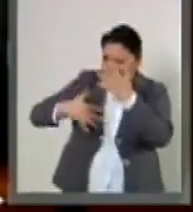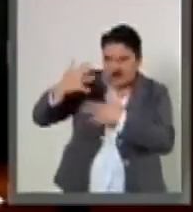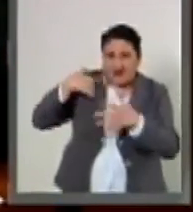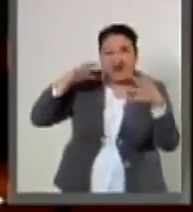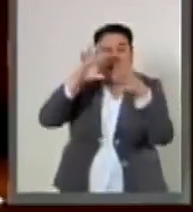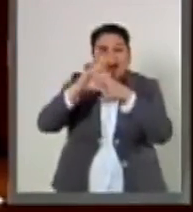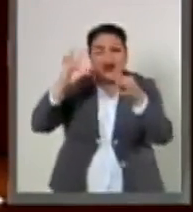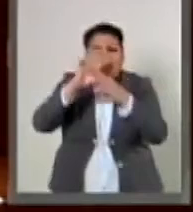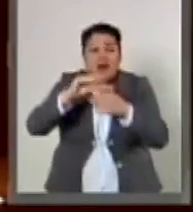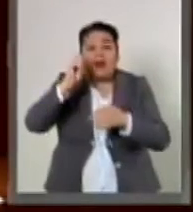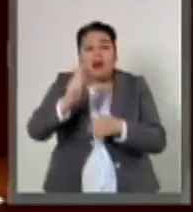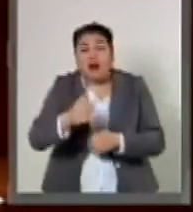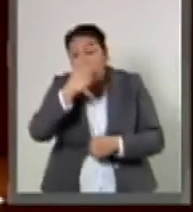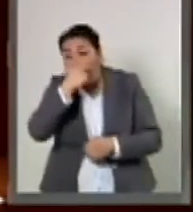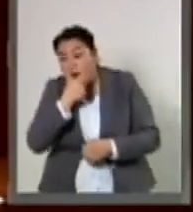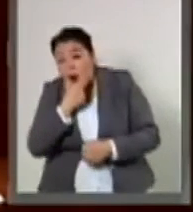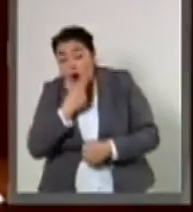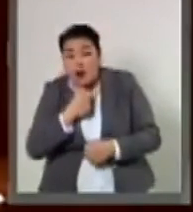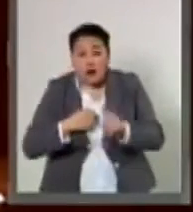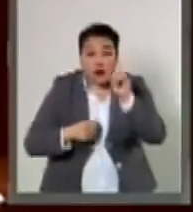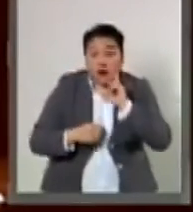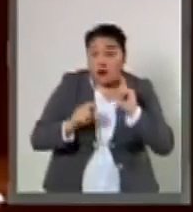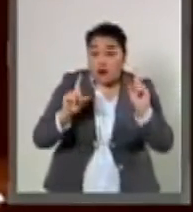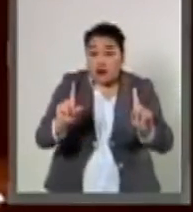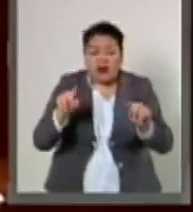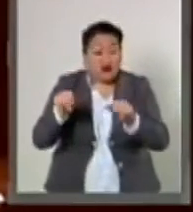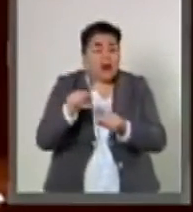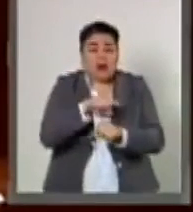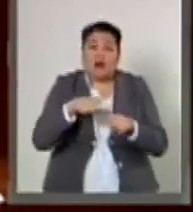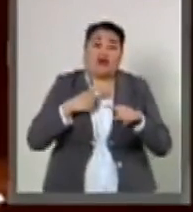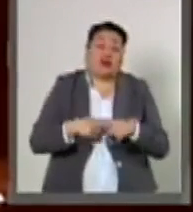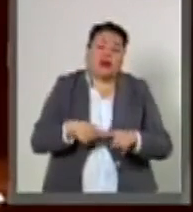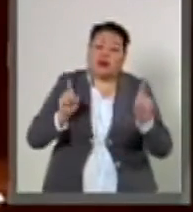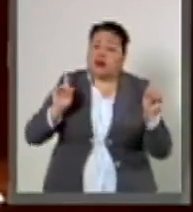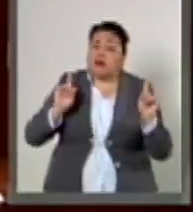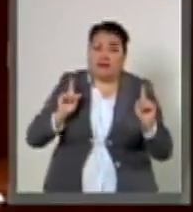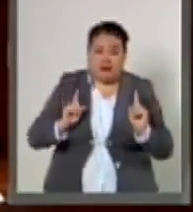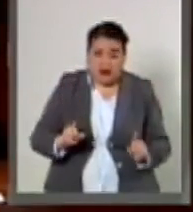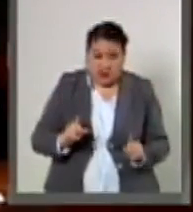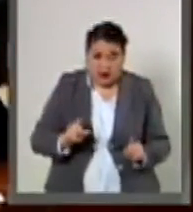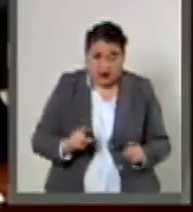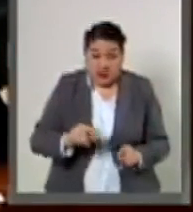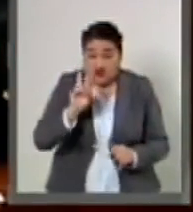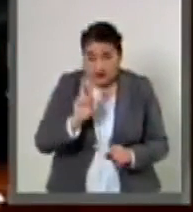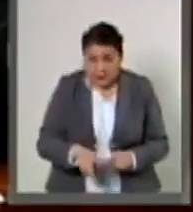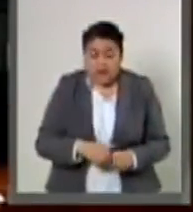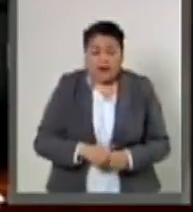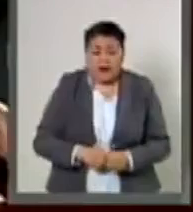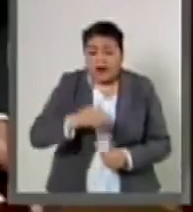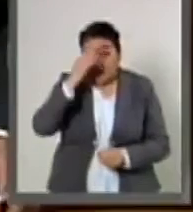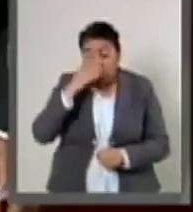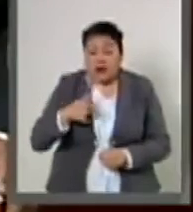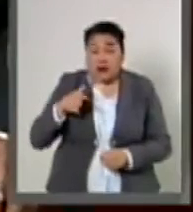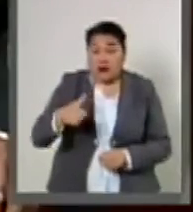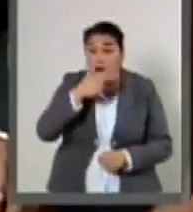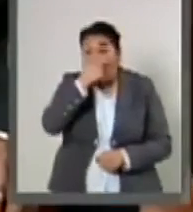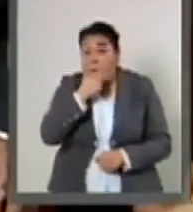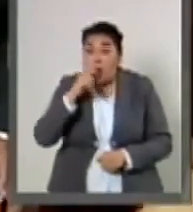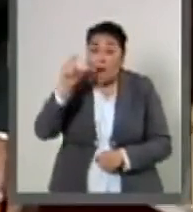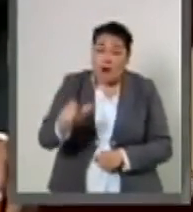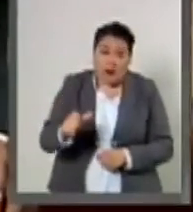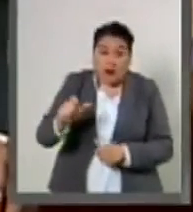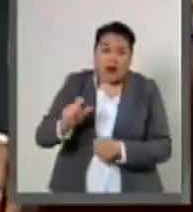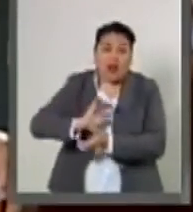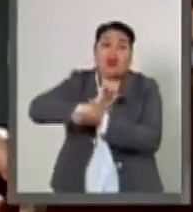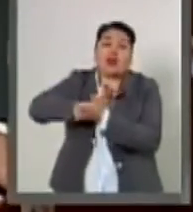establecen una clara distinción entre el hombre y la mujer, generando una violación al derecho a la